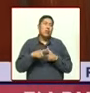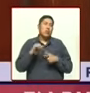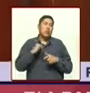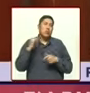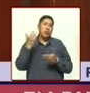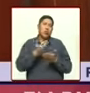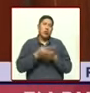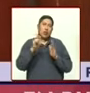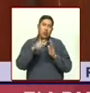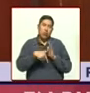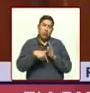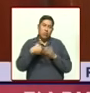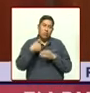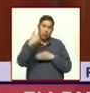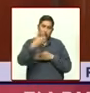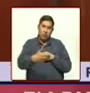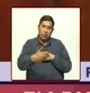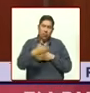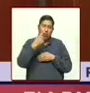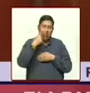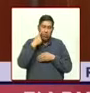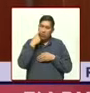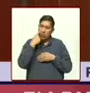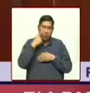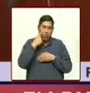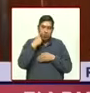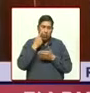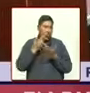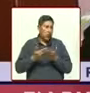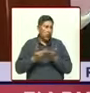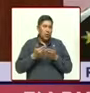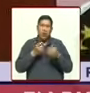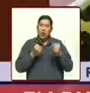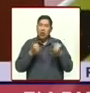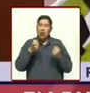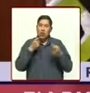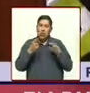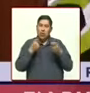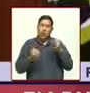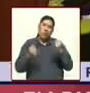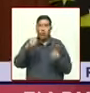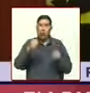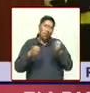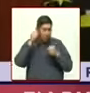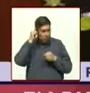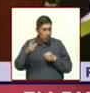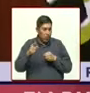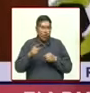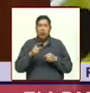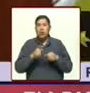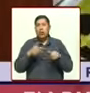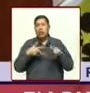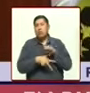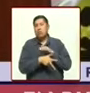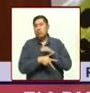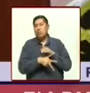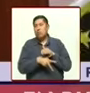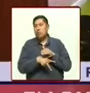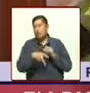como yo he llegado después de él, desconozco si habrá estado acá, habrá manejado el vehículo él, habrá estado en algún